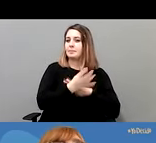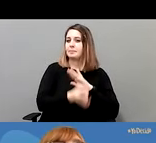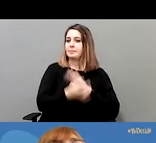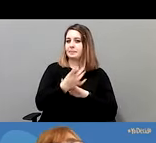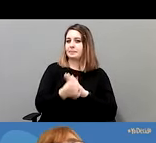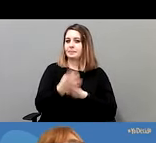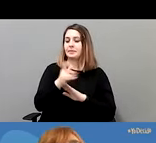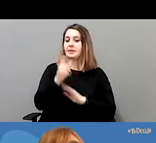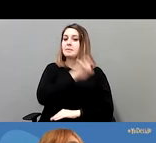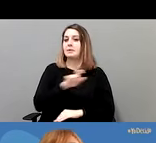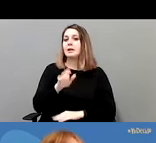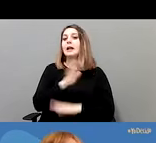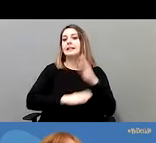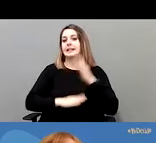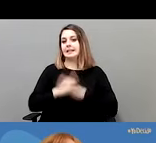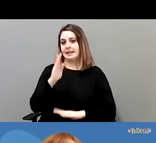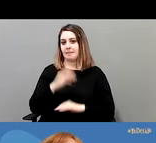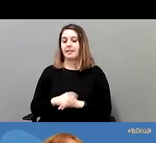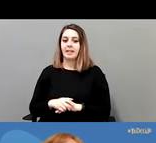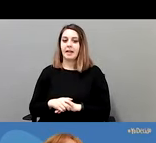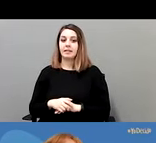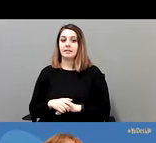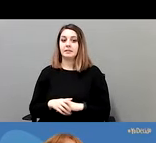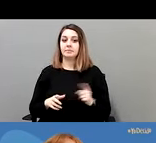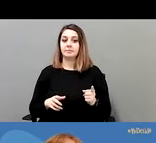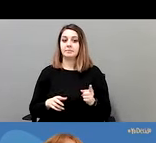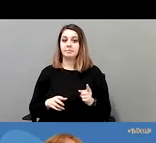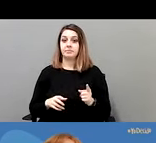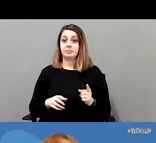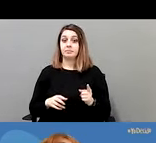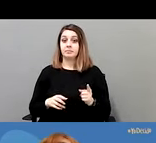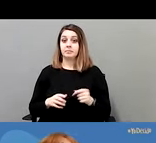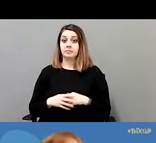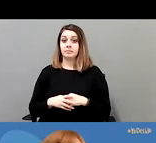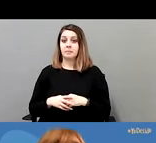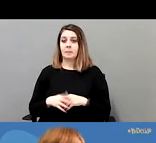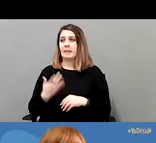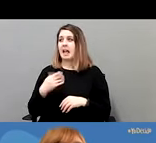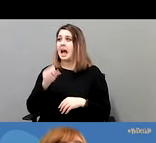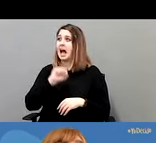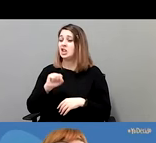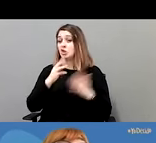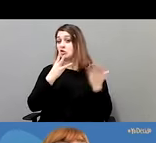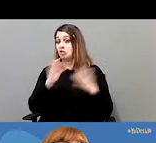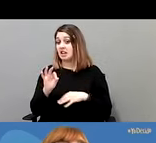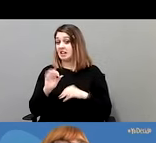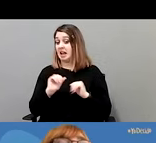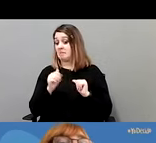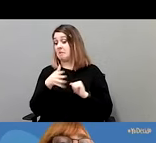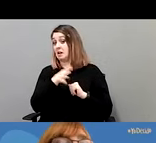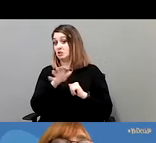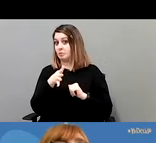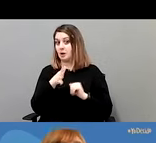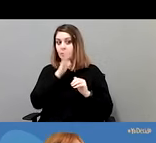asociación de personas con discapacidad. Y va a ser en los primeros, sobre todo en los años 80, cuando a raíz de